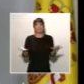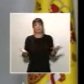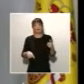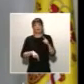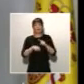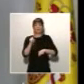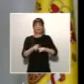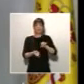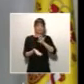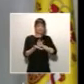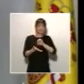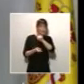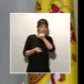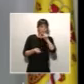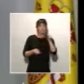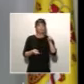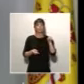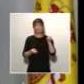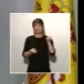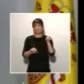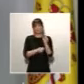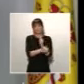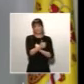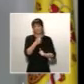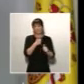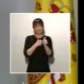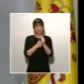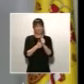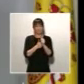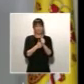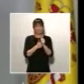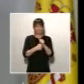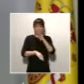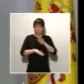como digo, que son prioritarios y no podemos dejar de cumplirlos.